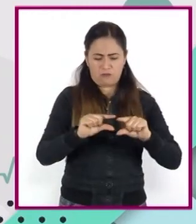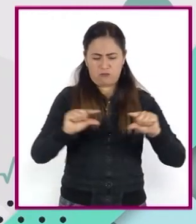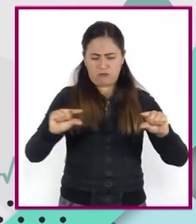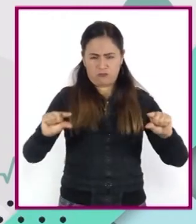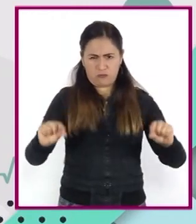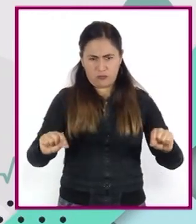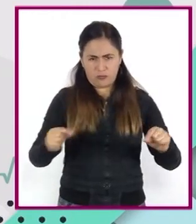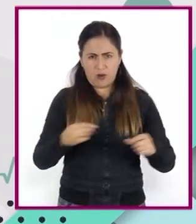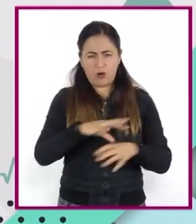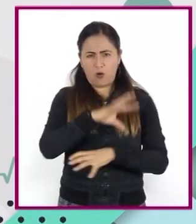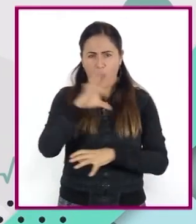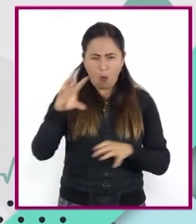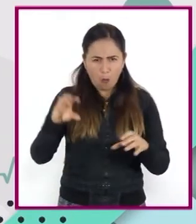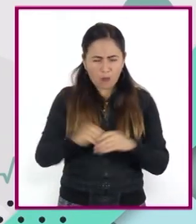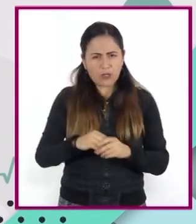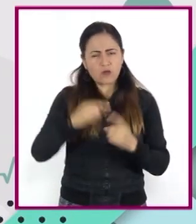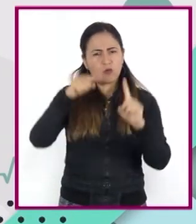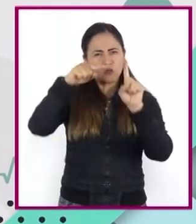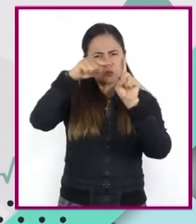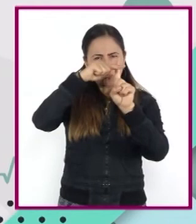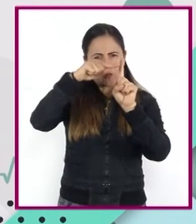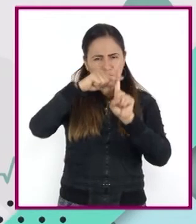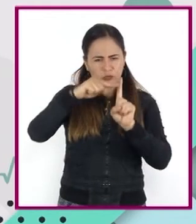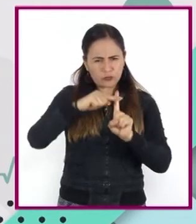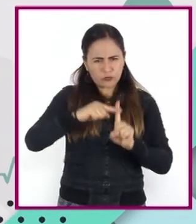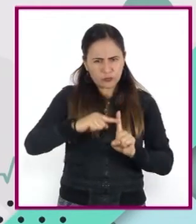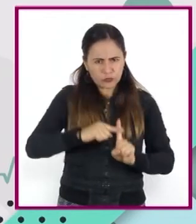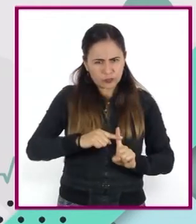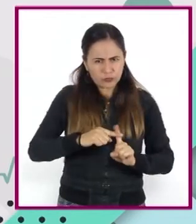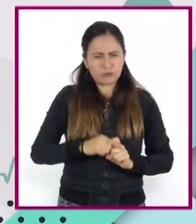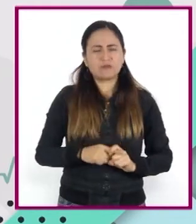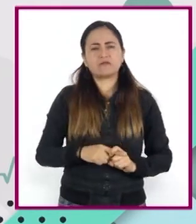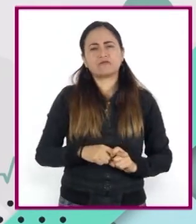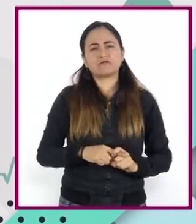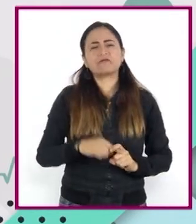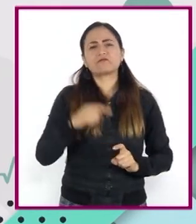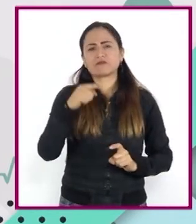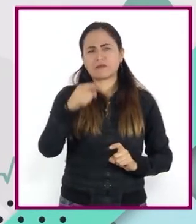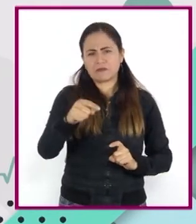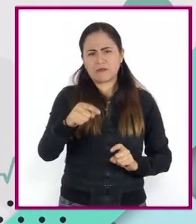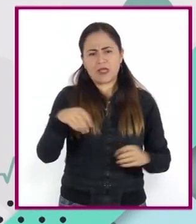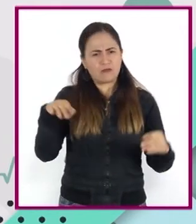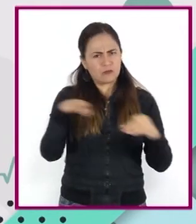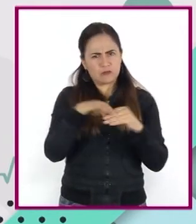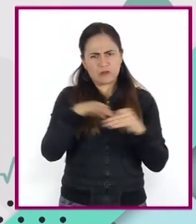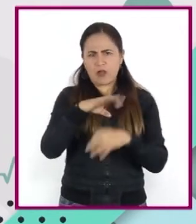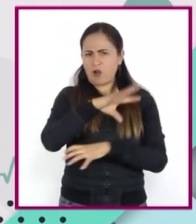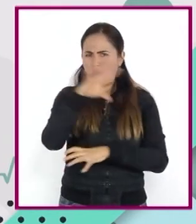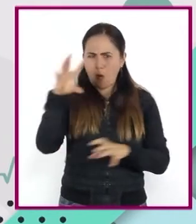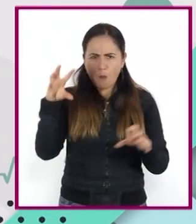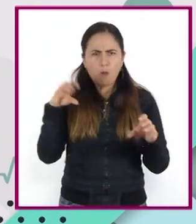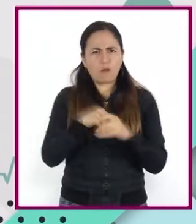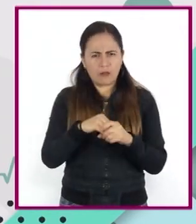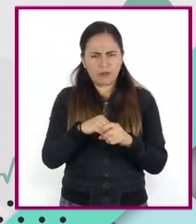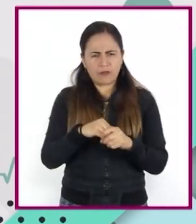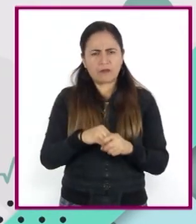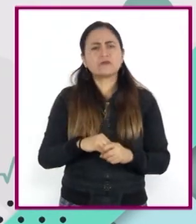colocamos el total de la suma de los valores numéricos que corresponden a las frecuencias absolutas, es